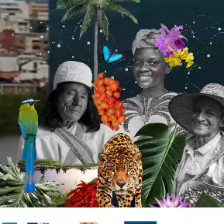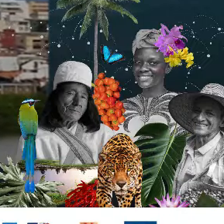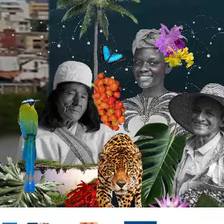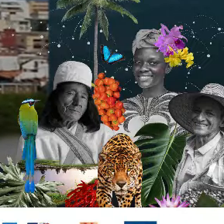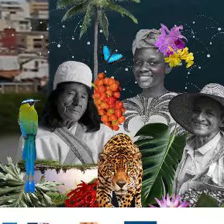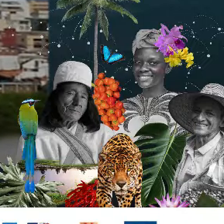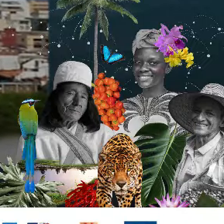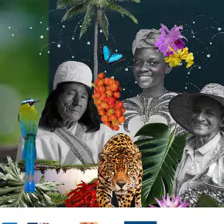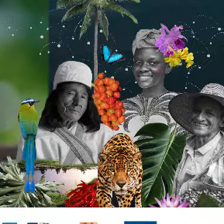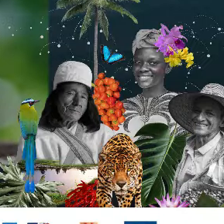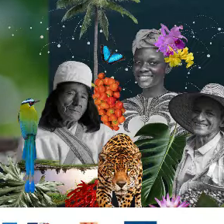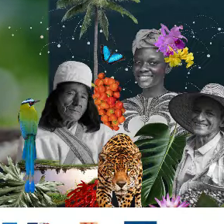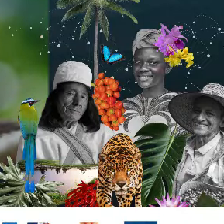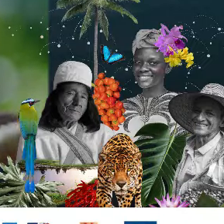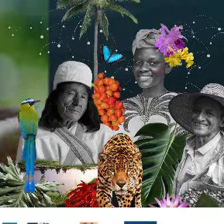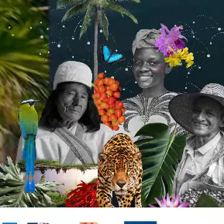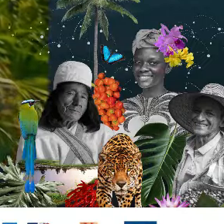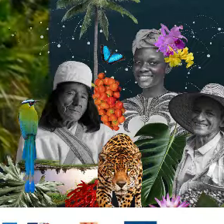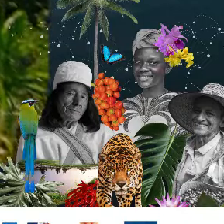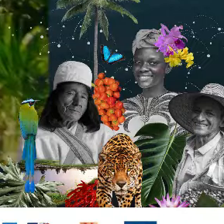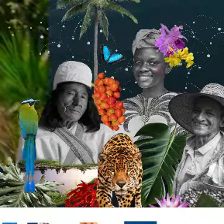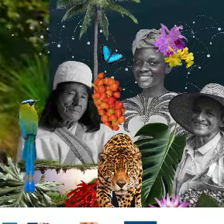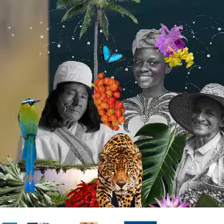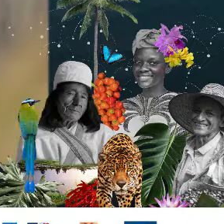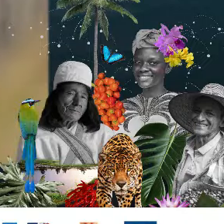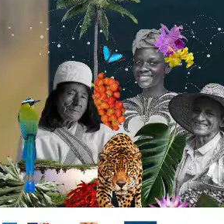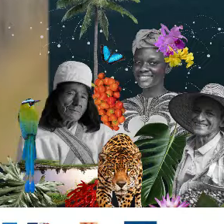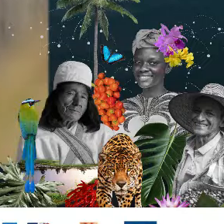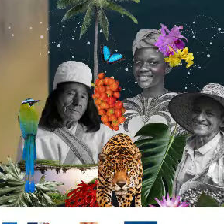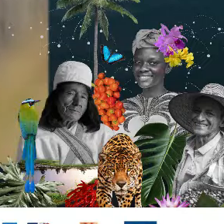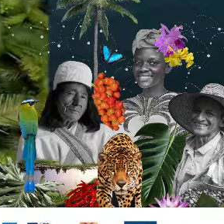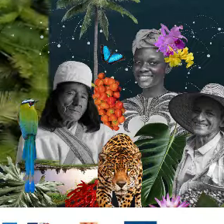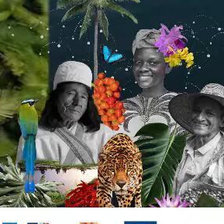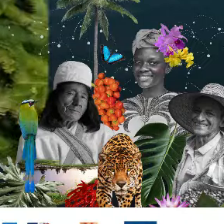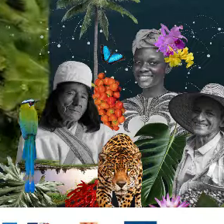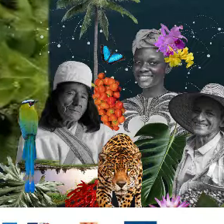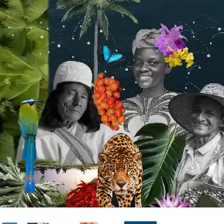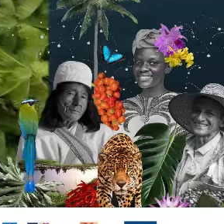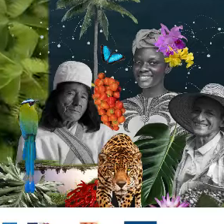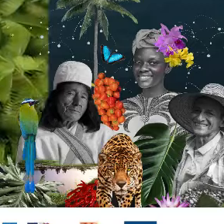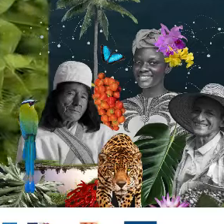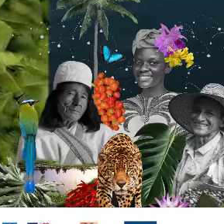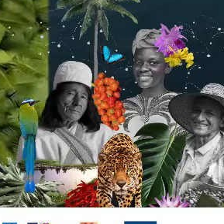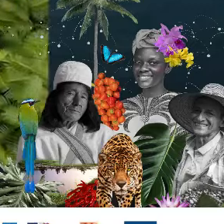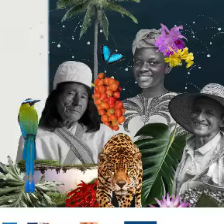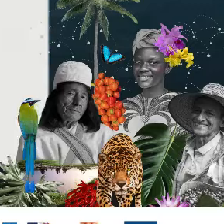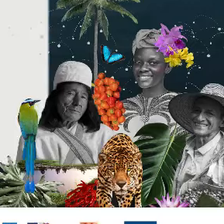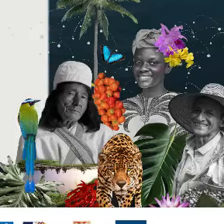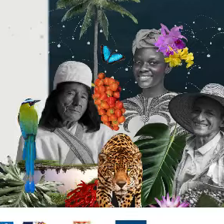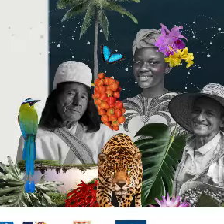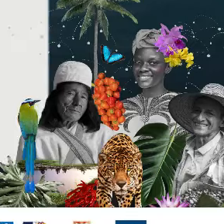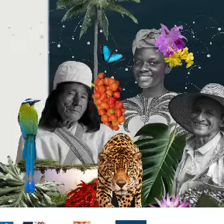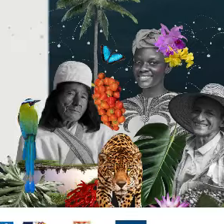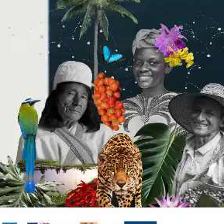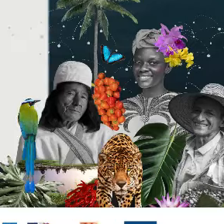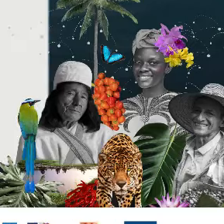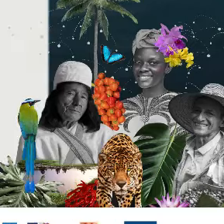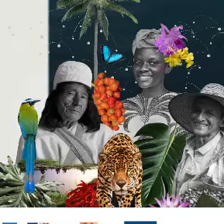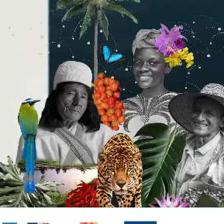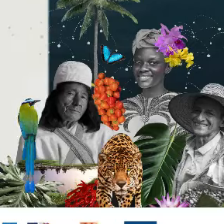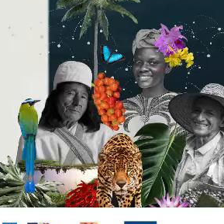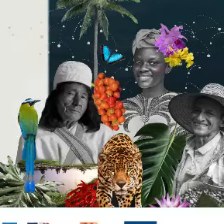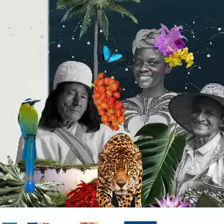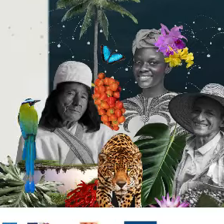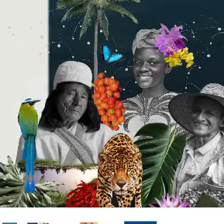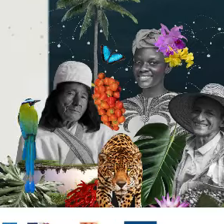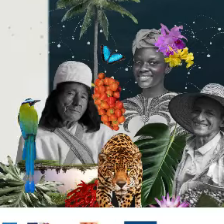Celebremos nuestro país, nuestra diversidad y nuestro compromiso de hacer paz con la naturaleza. Colombia, unidos